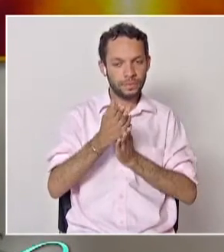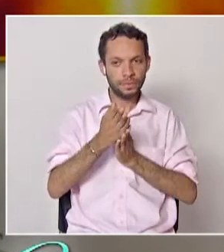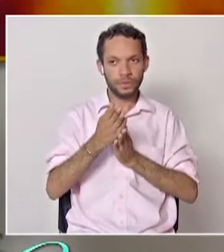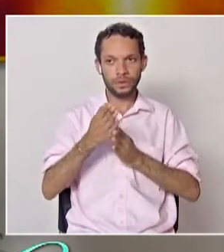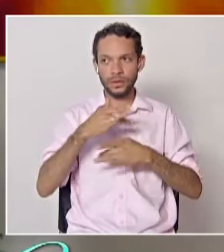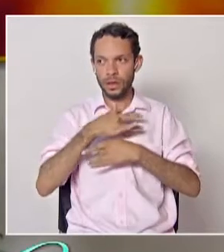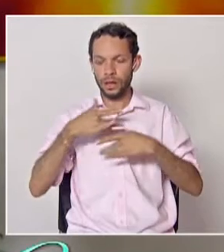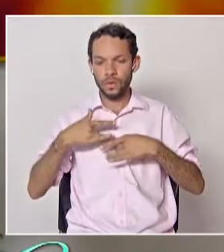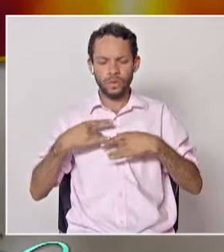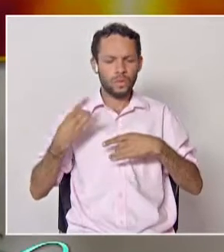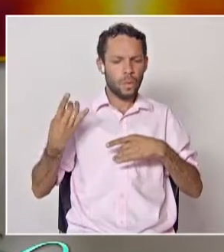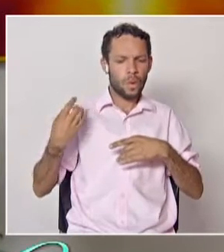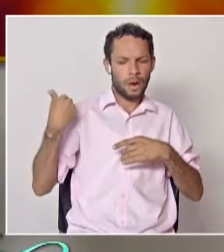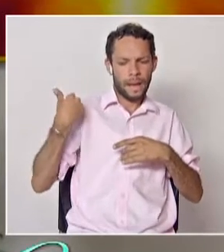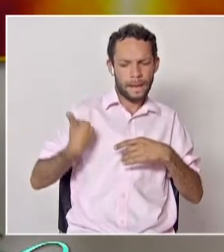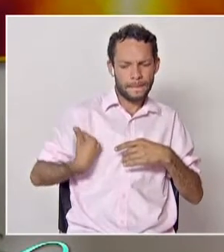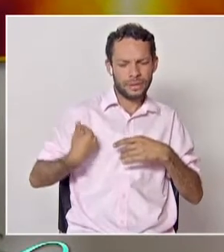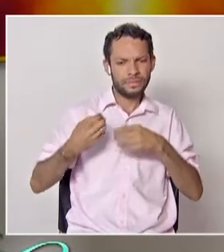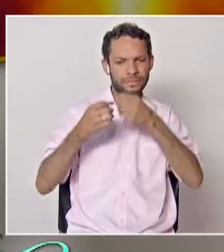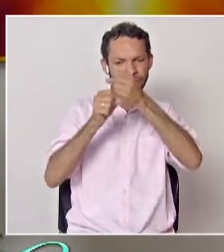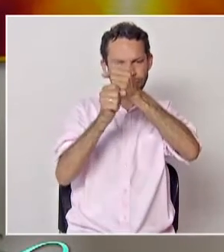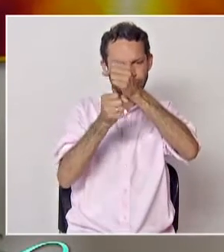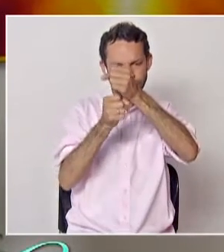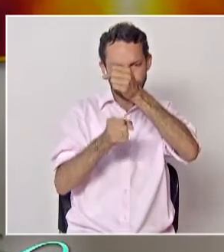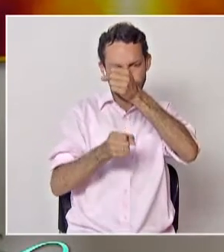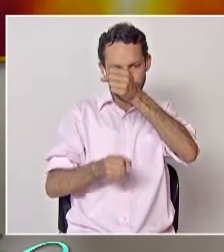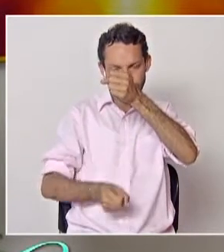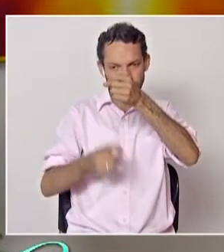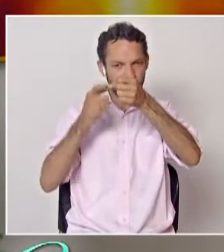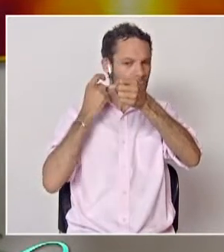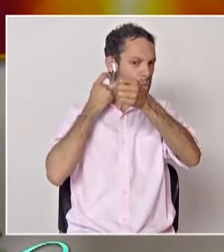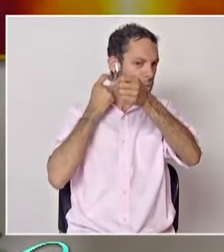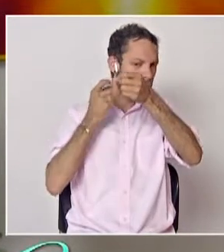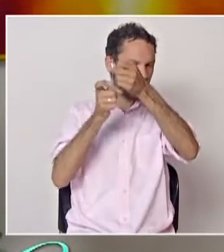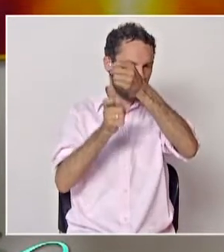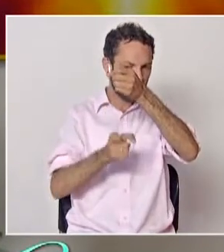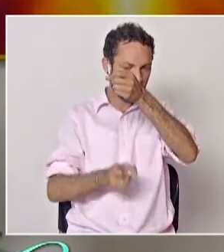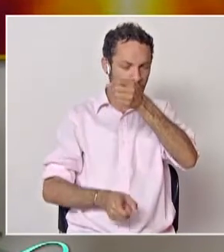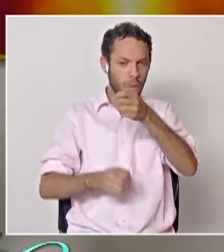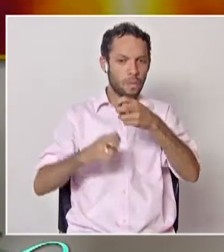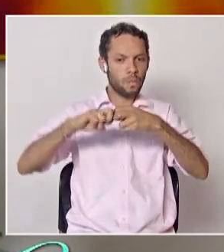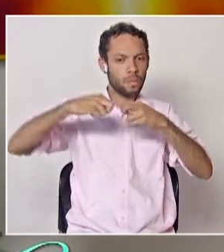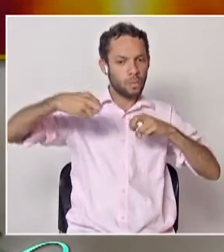de columna, ¿sí? Nervio ciático, manejo osteomuscular.